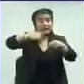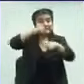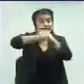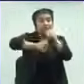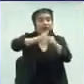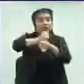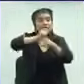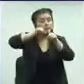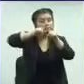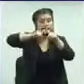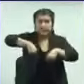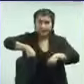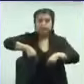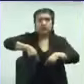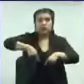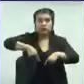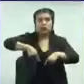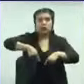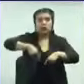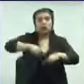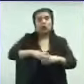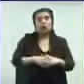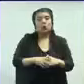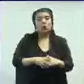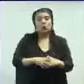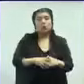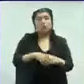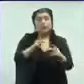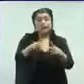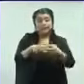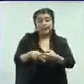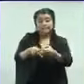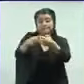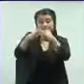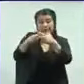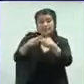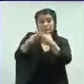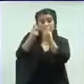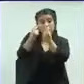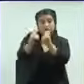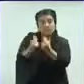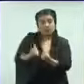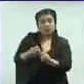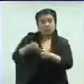la cancelación de los adeudos por